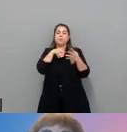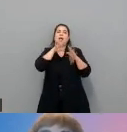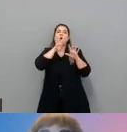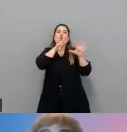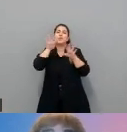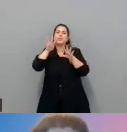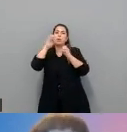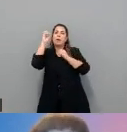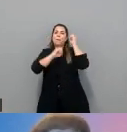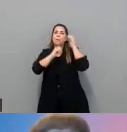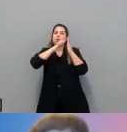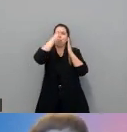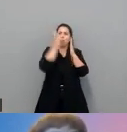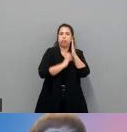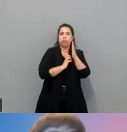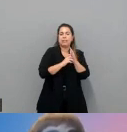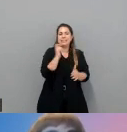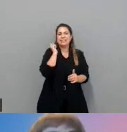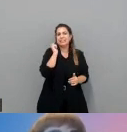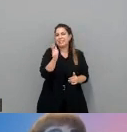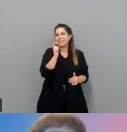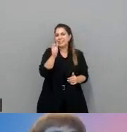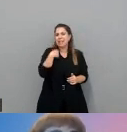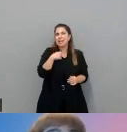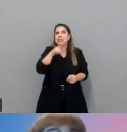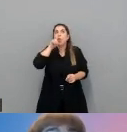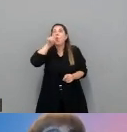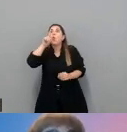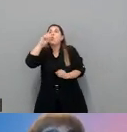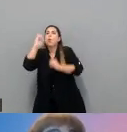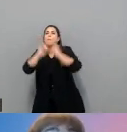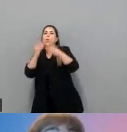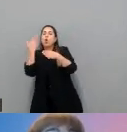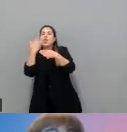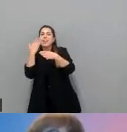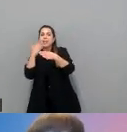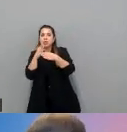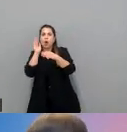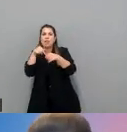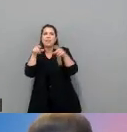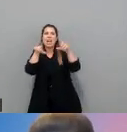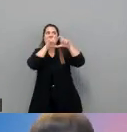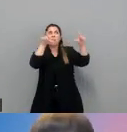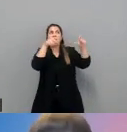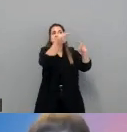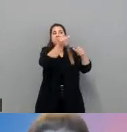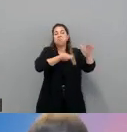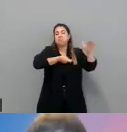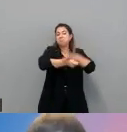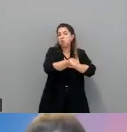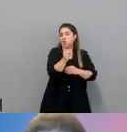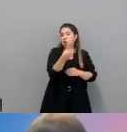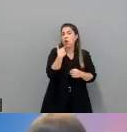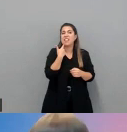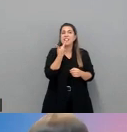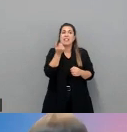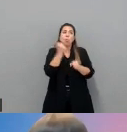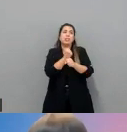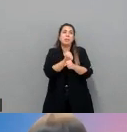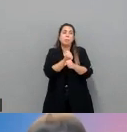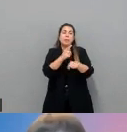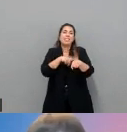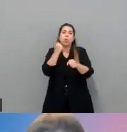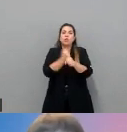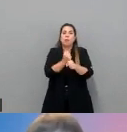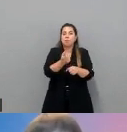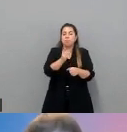99%, normalmente ese 1% restante la empresa no lo solicita como tiempo trabajado, ¿vale? O sea, se